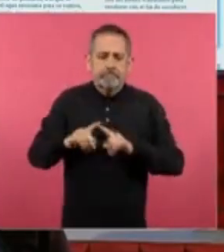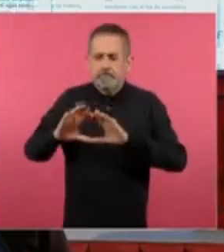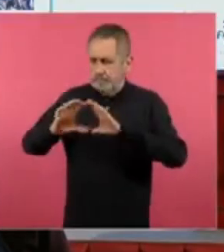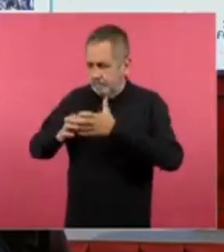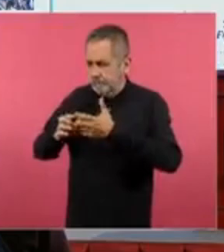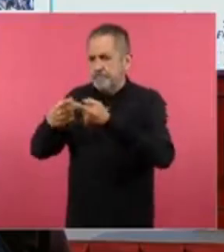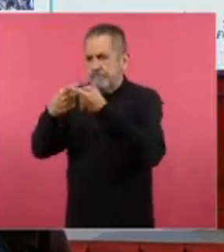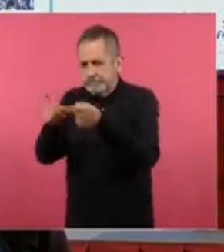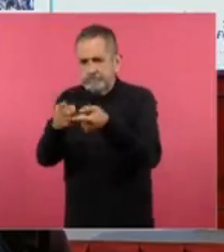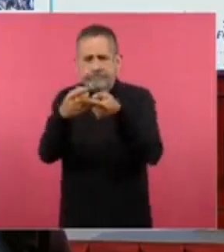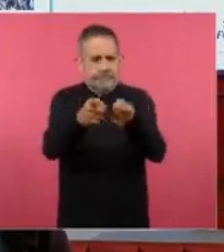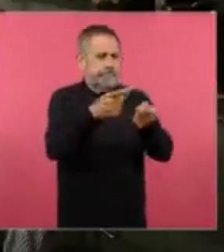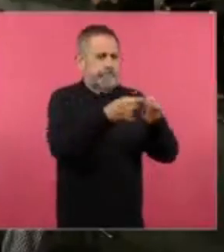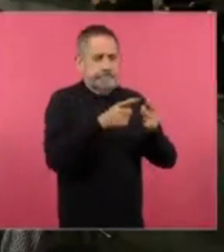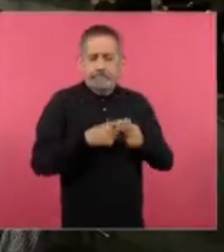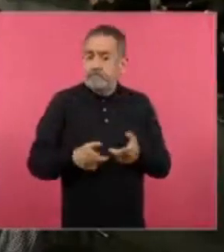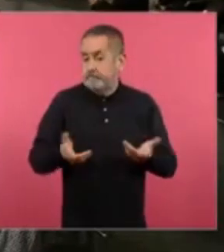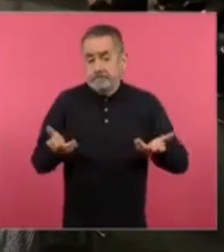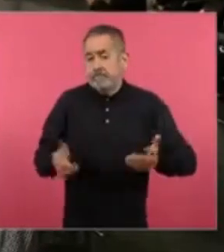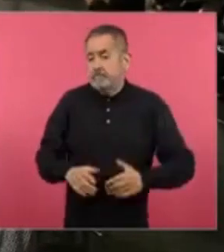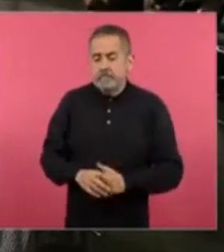que sigue, por favor.